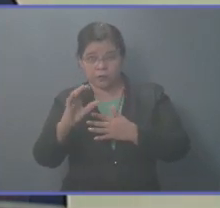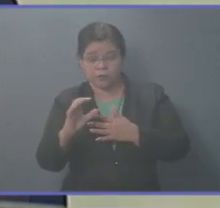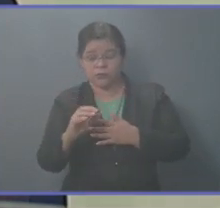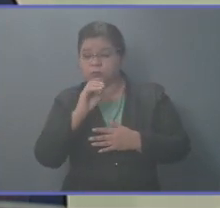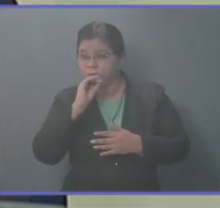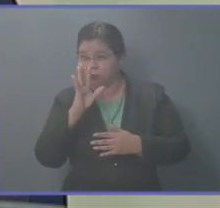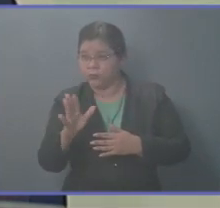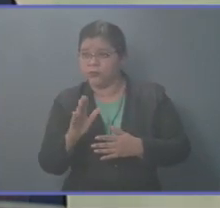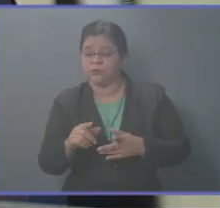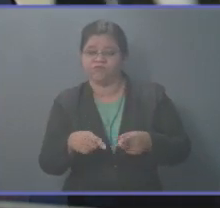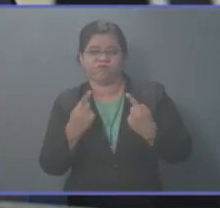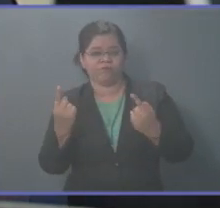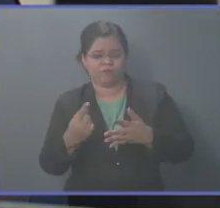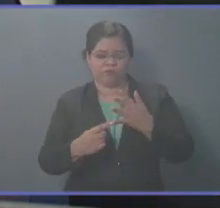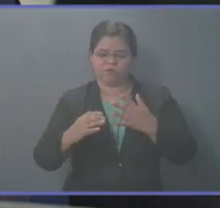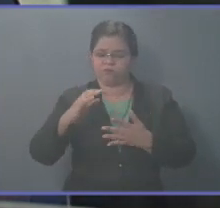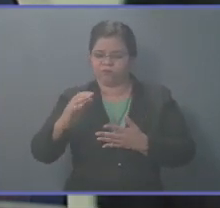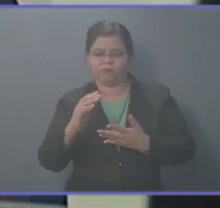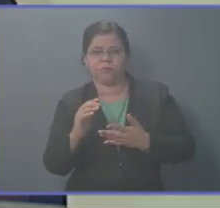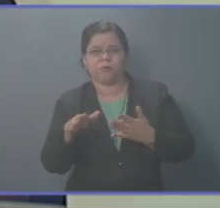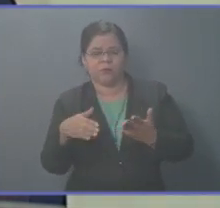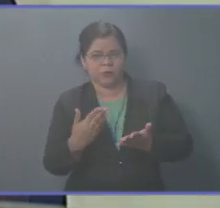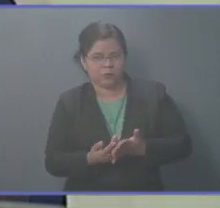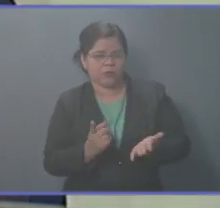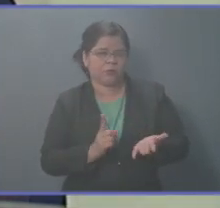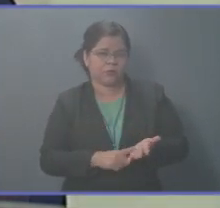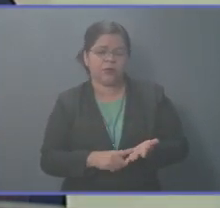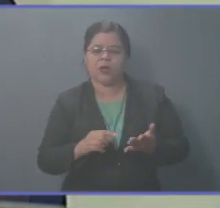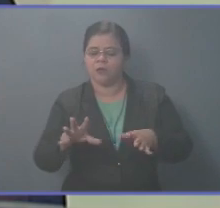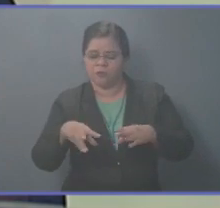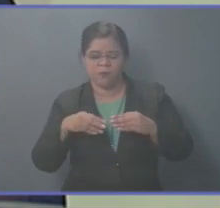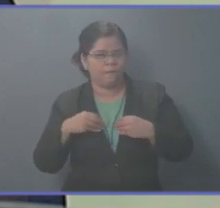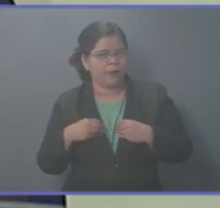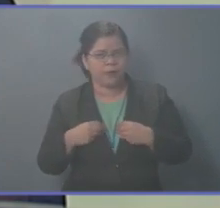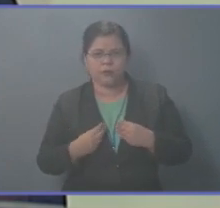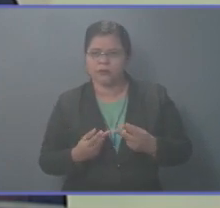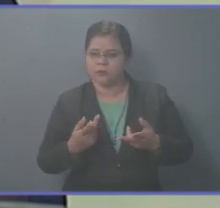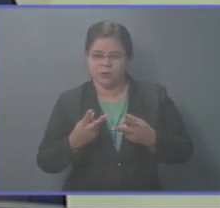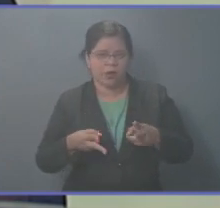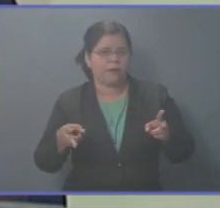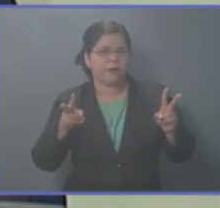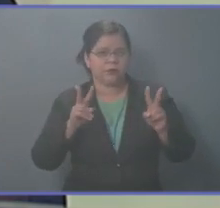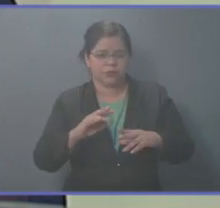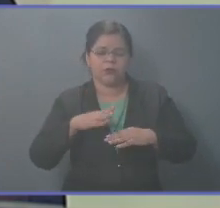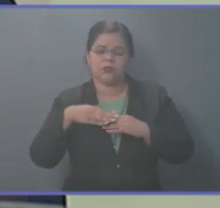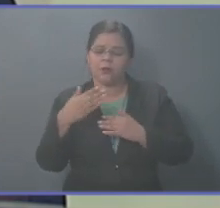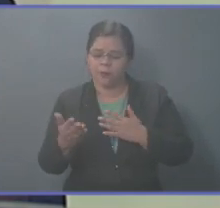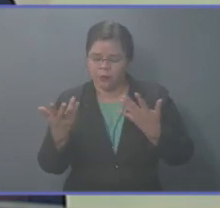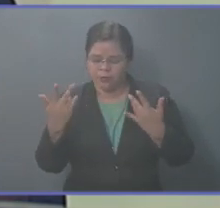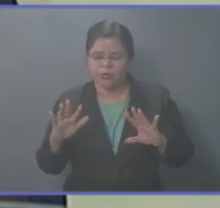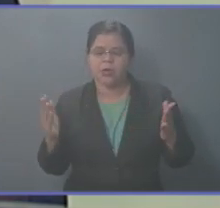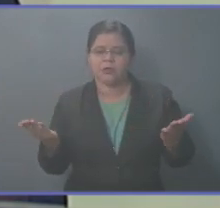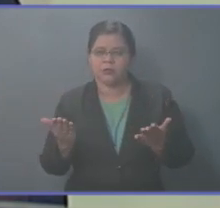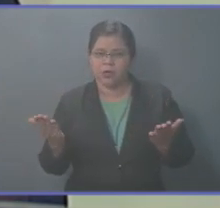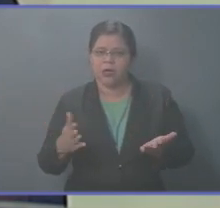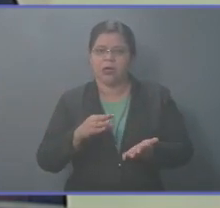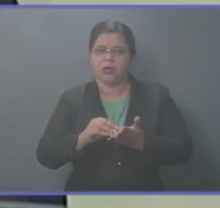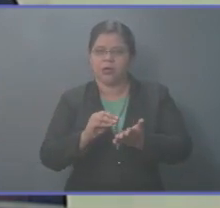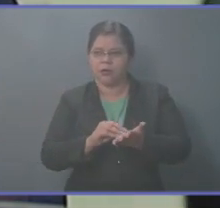ser objeto de control constitucional directo, en este caso sin perjuicio de la valoración que posteriormente se haga al contenido